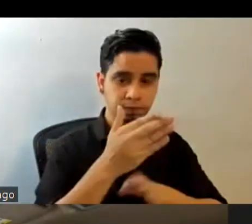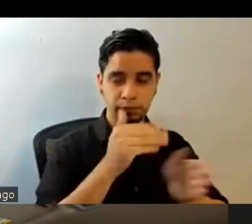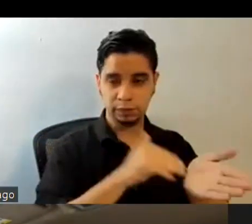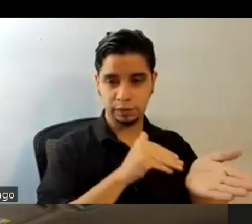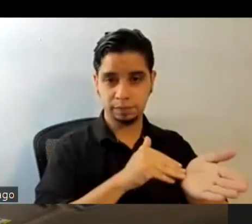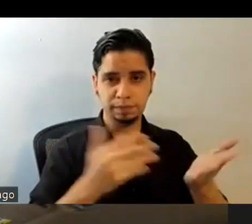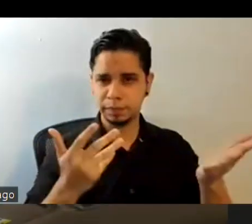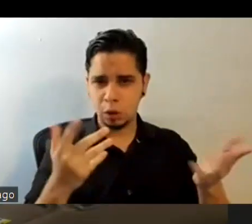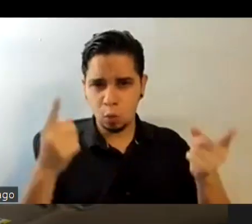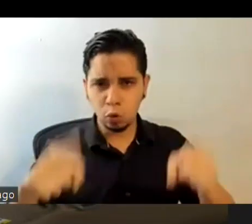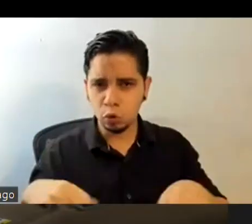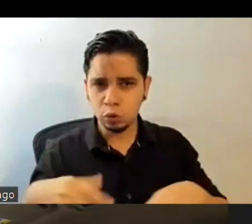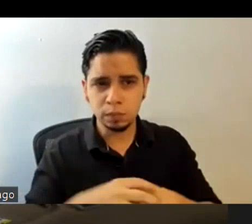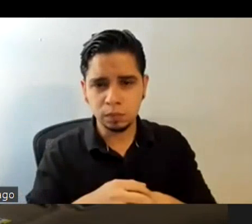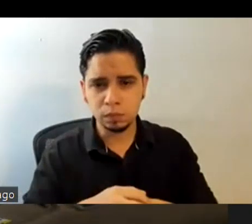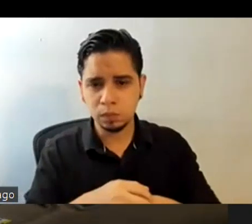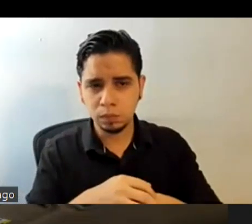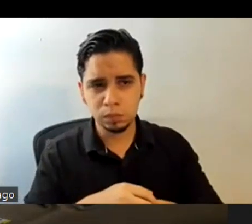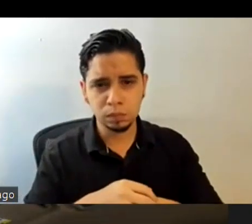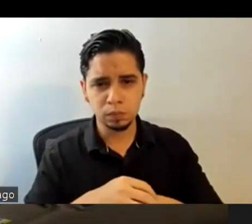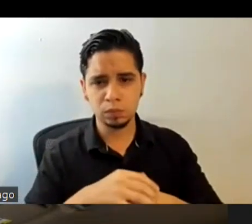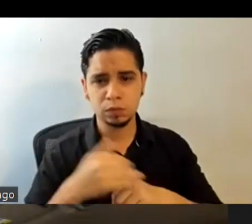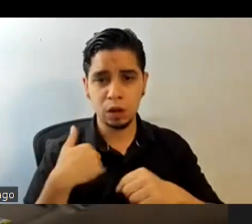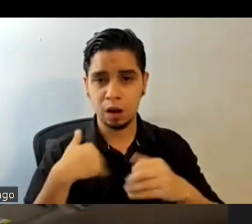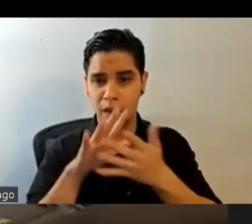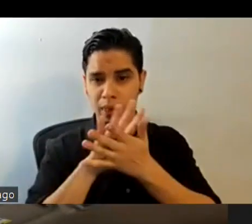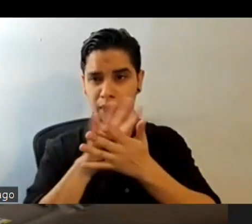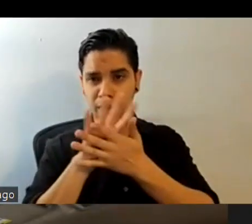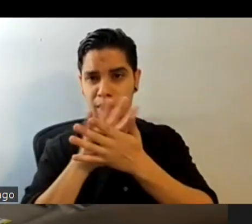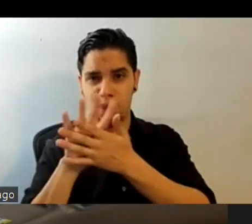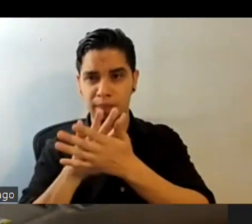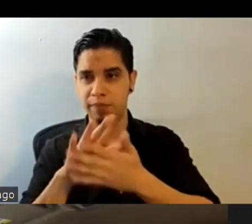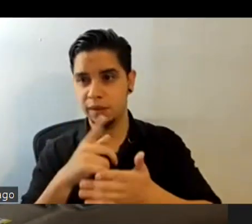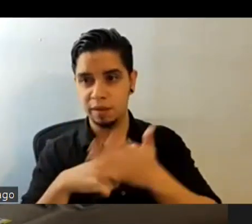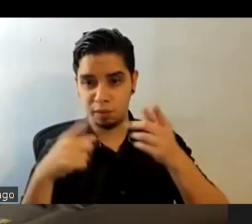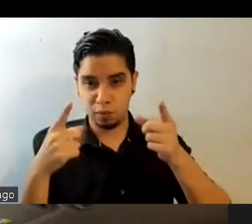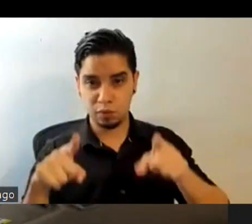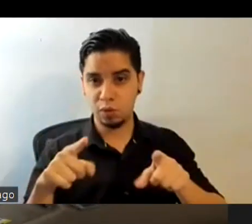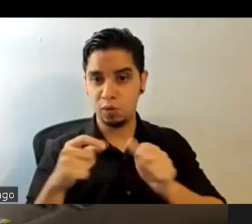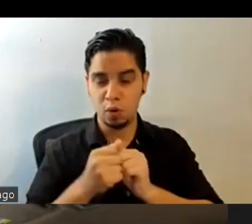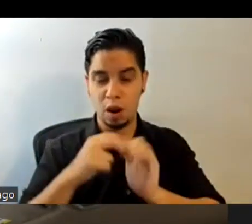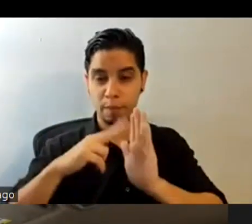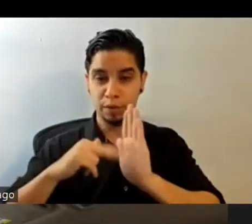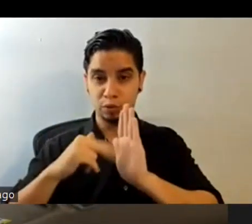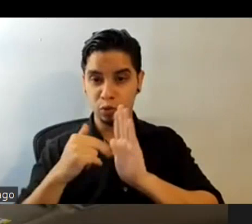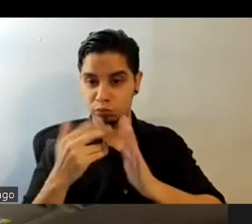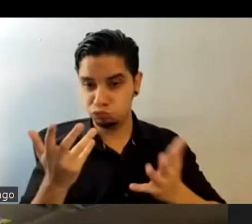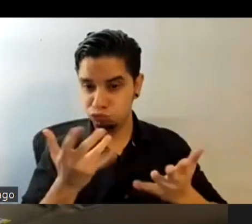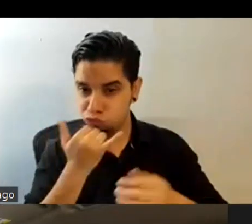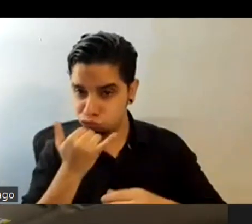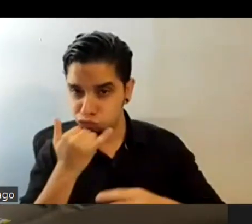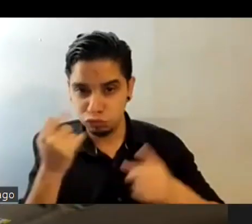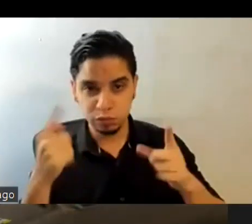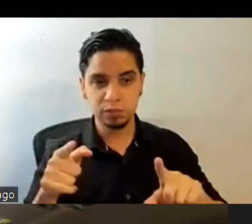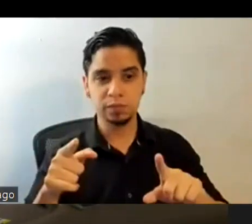lo que pasa es... Cuéntame eso, ahora estoy confundida. ¿Y qué pasó con el pintor? ¿Verdad? Sí, porque sus